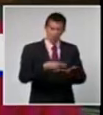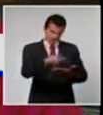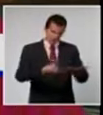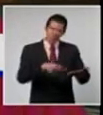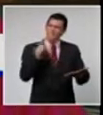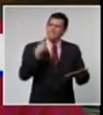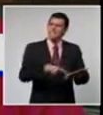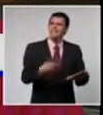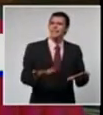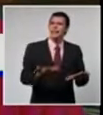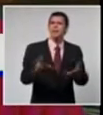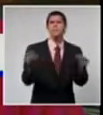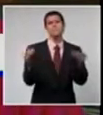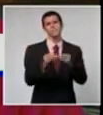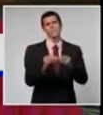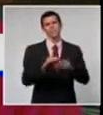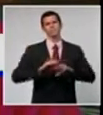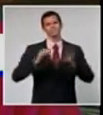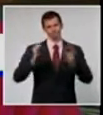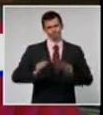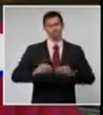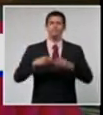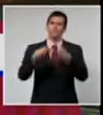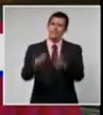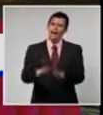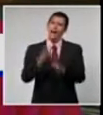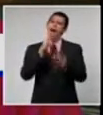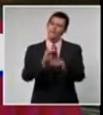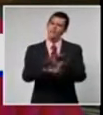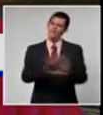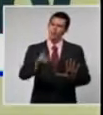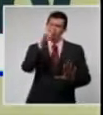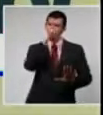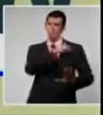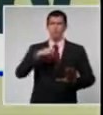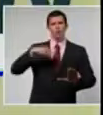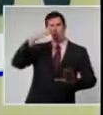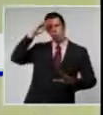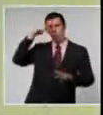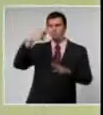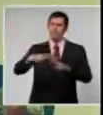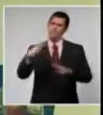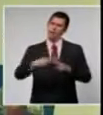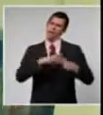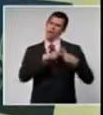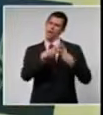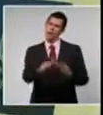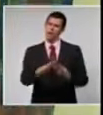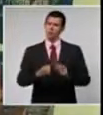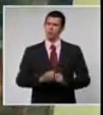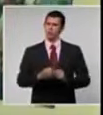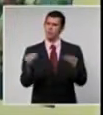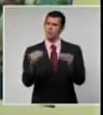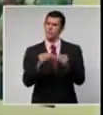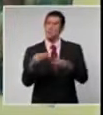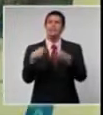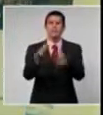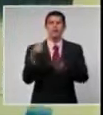de 25 países y plataformas de muchos países. En la sede de esa publicación